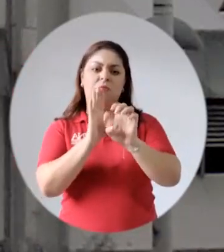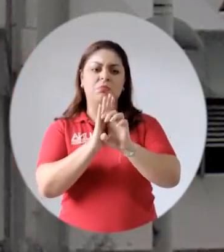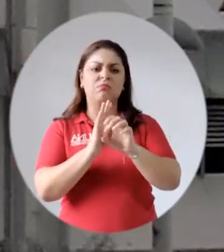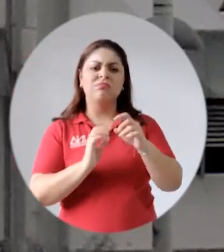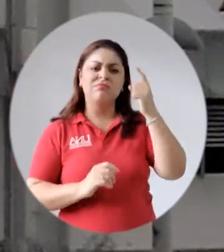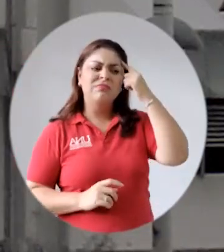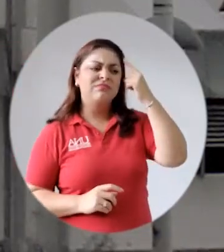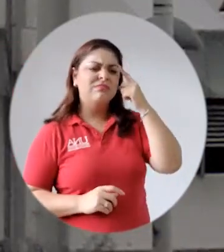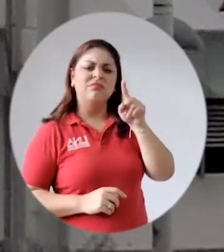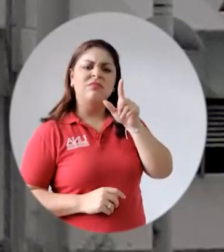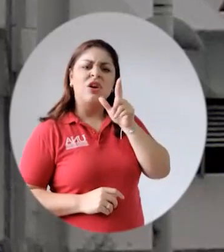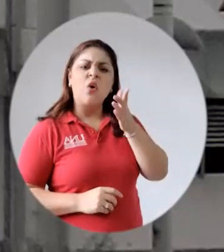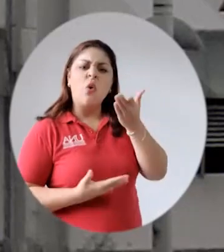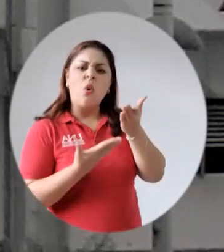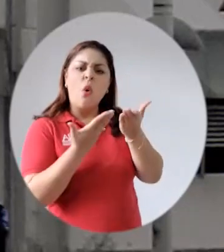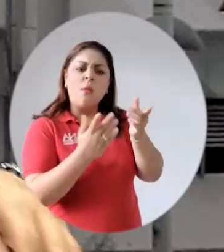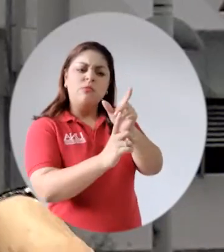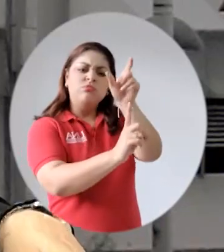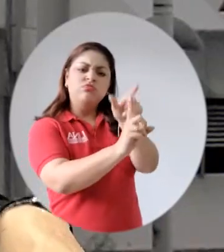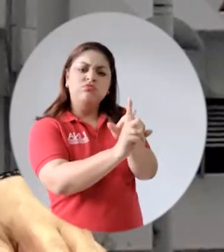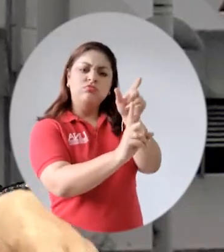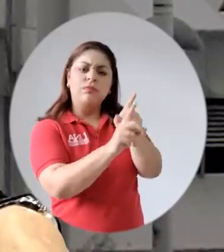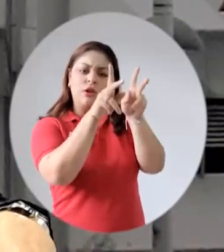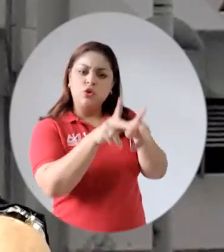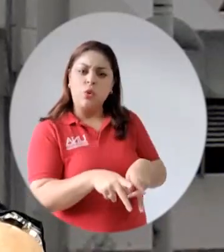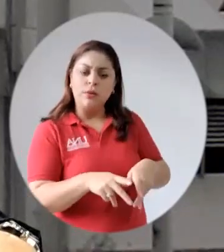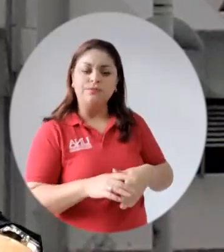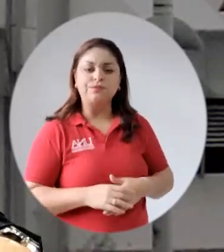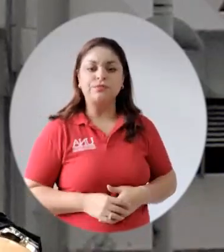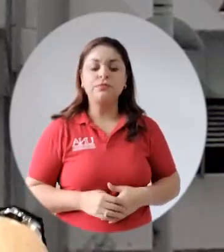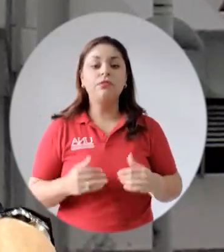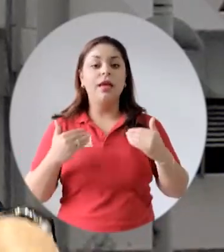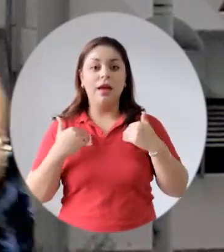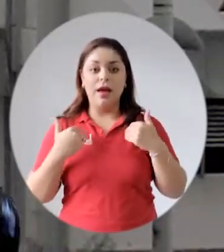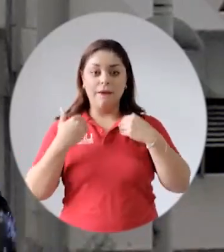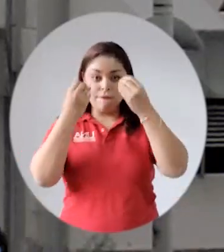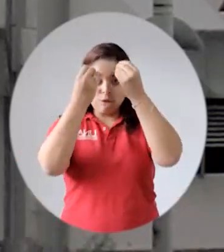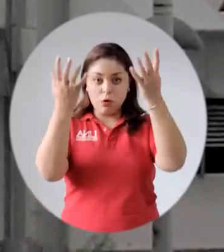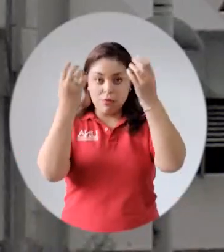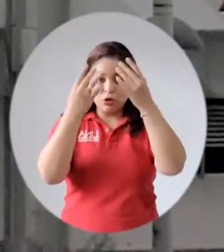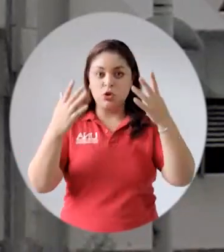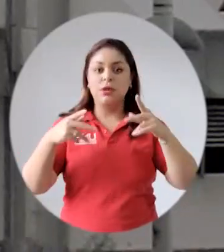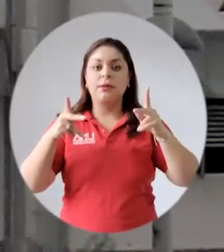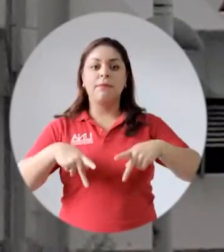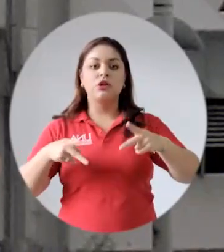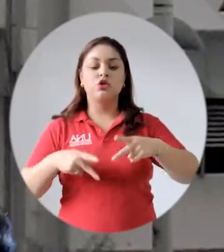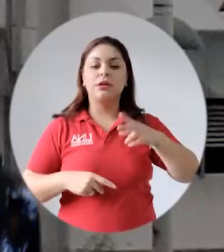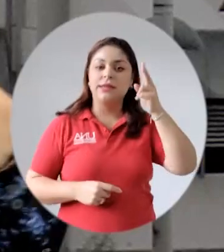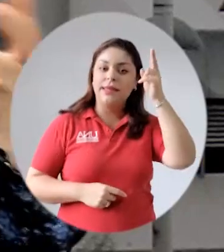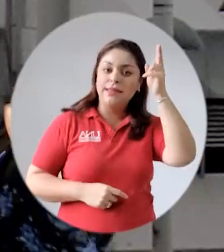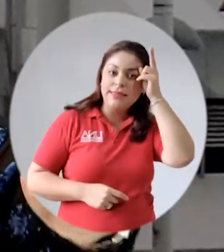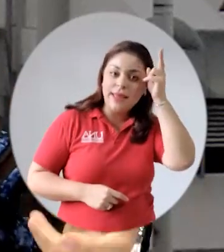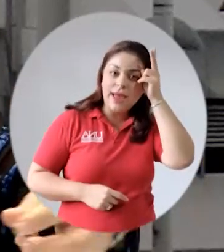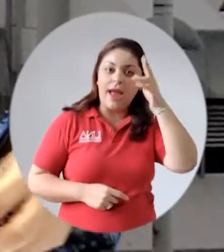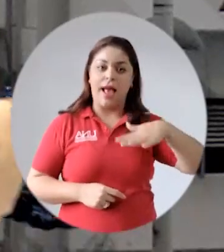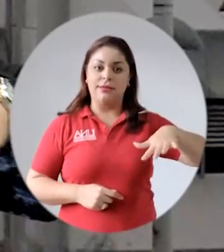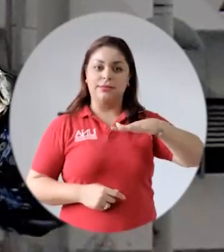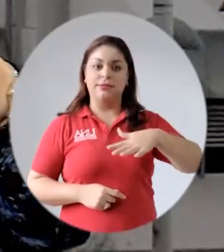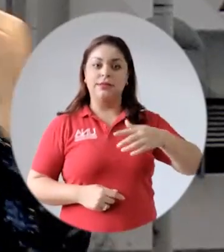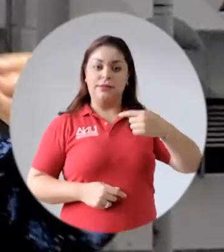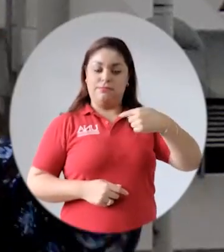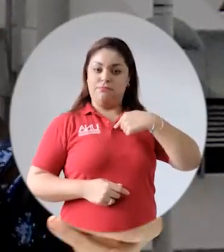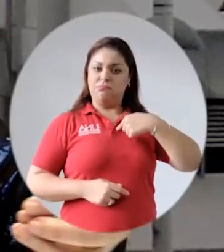empresas, ¿verdad? Porque se está haciendo desde ahí, de los intereses de las empresas. O no se puede alegar que para alguna gente va a ser muy beneficioso tener 3